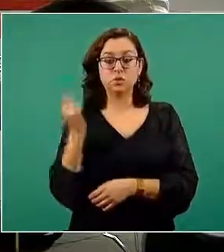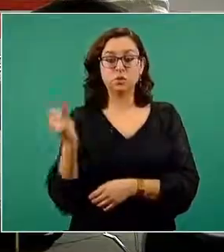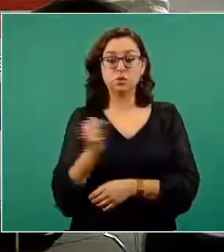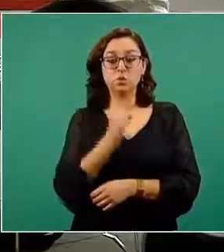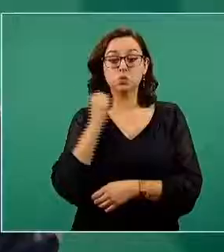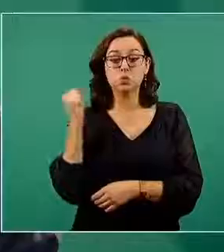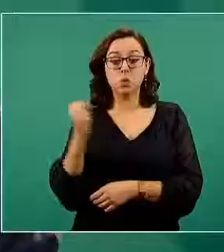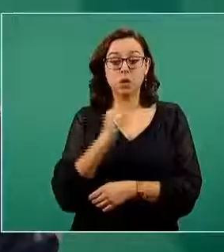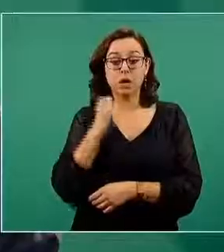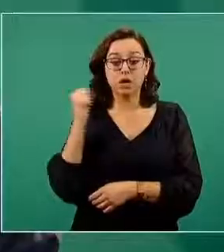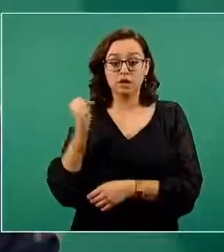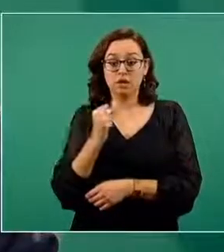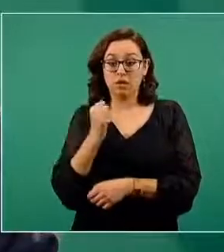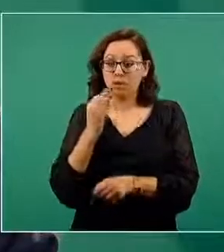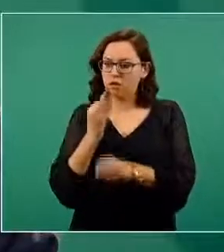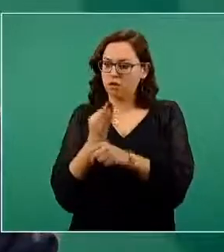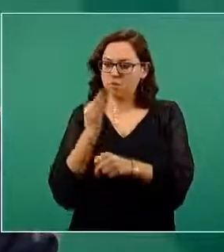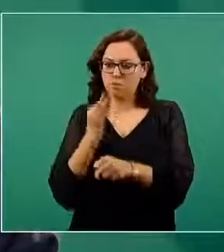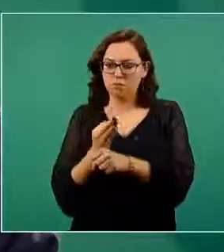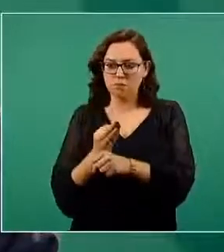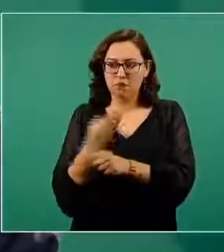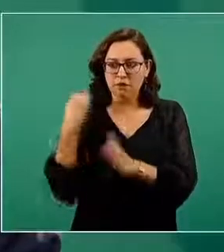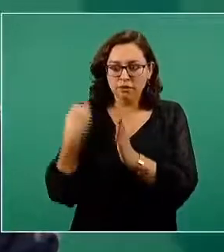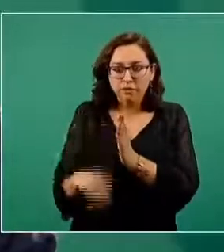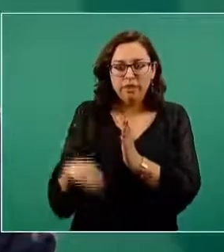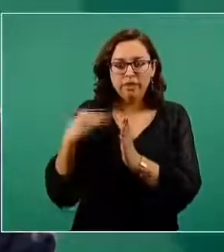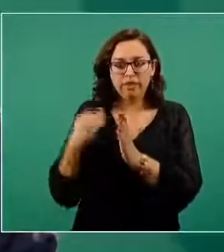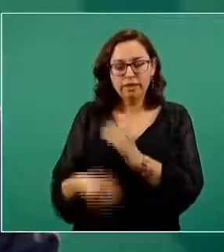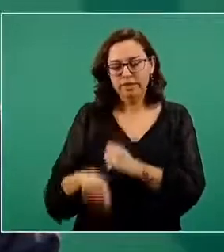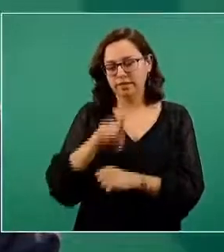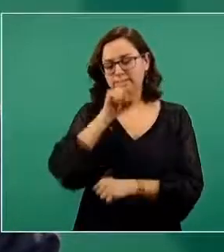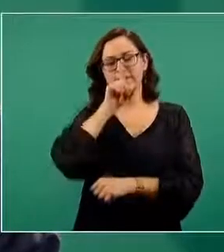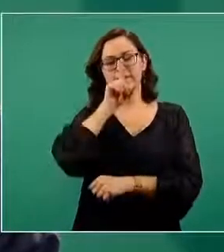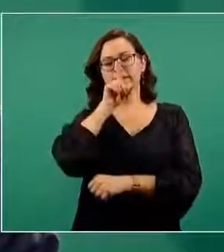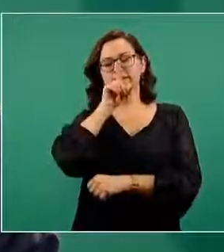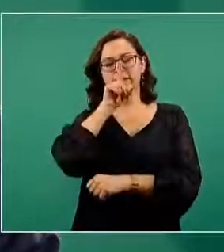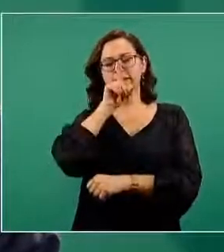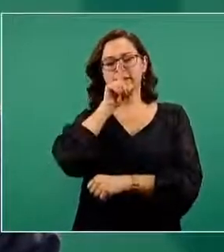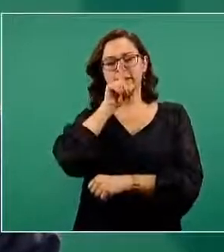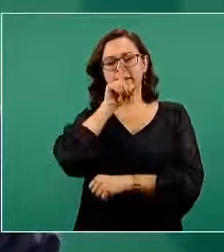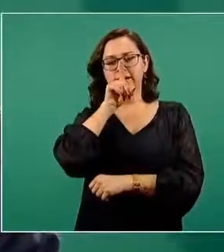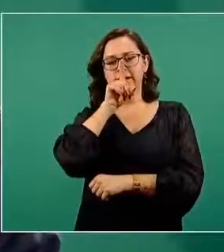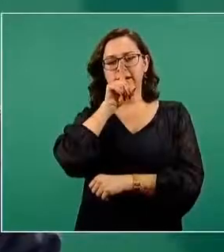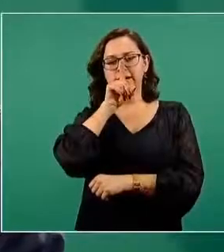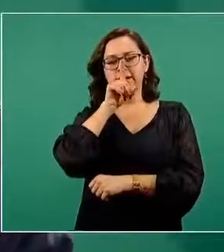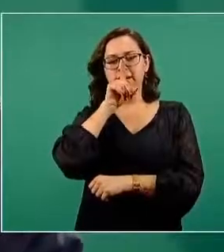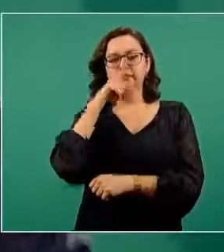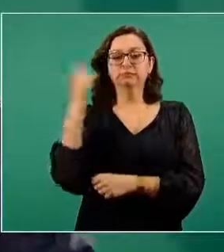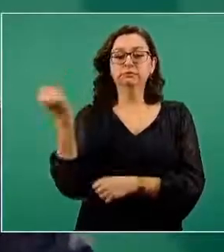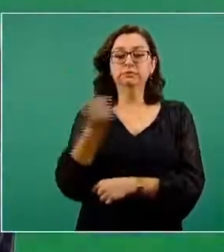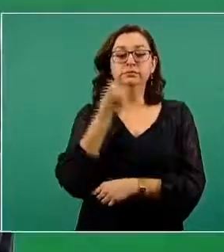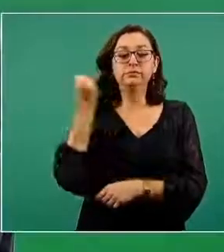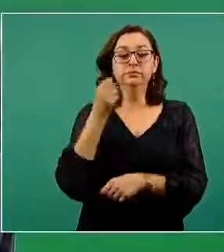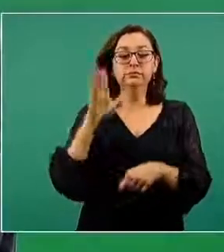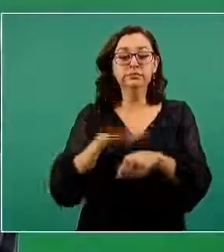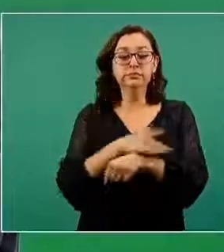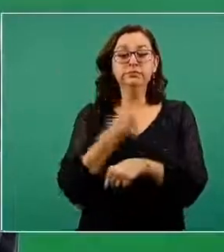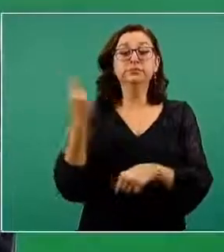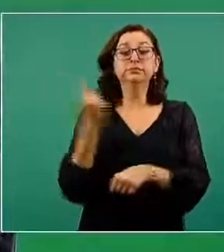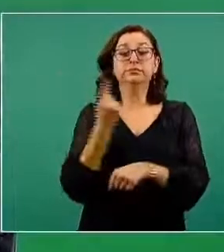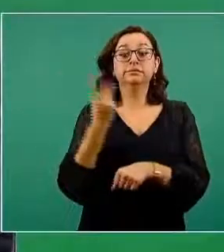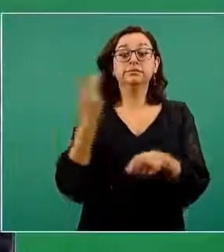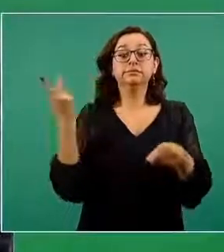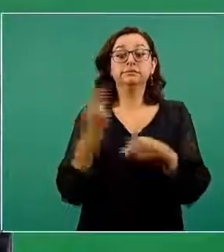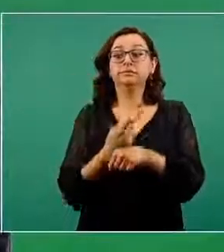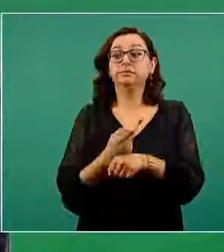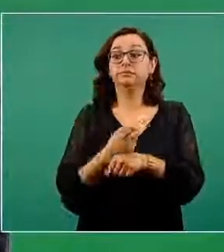Afortunadamente no ha sido el elemento fundamental de retraso. Lo digo afortunadamente porque cuando esto ocurre hay un